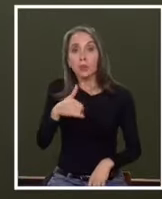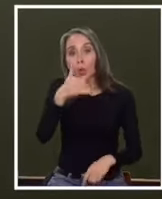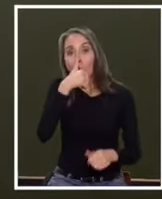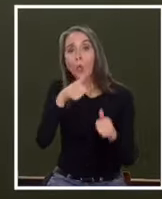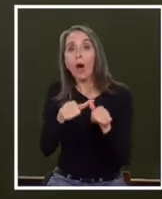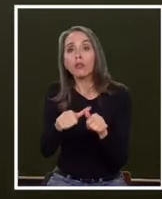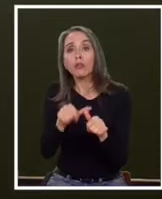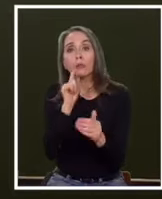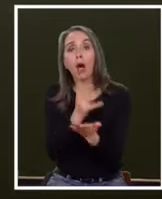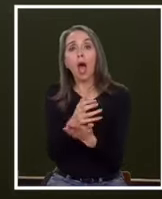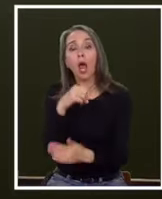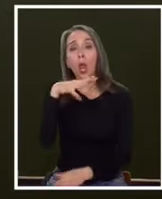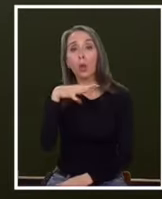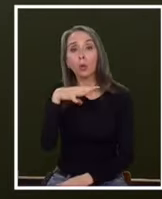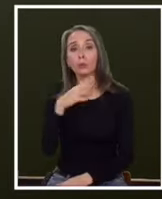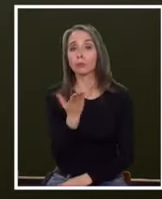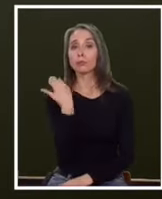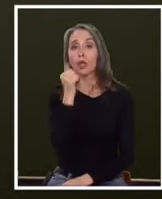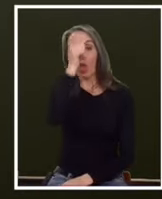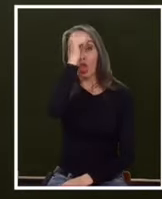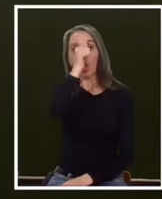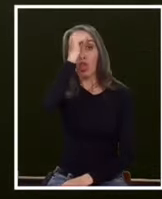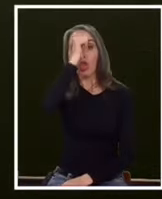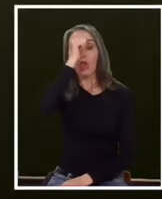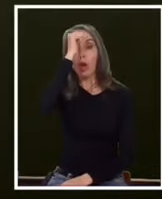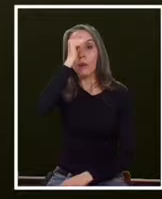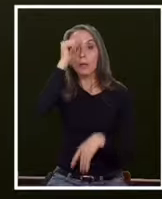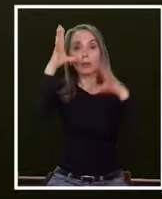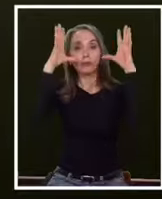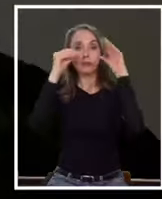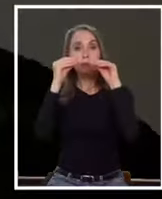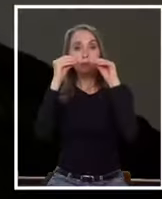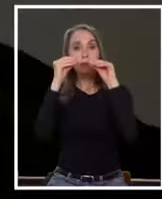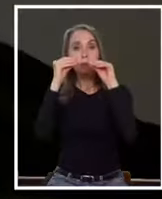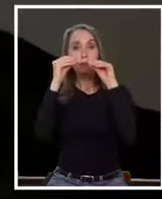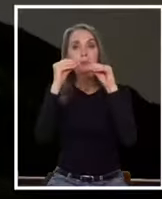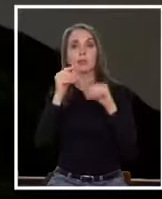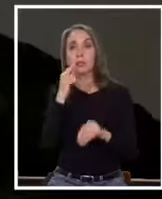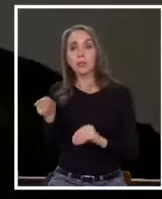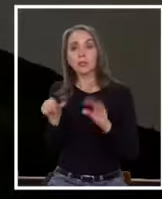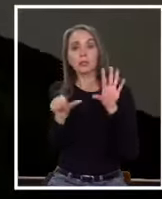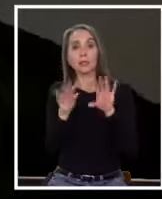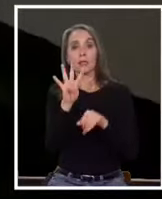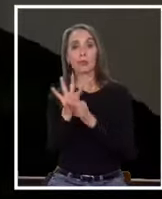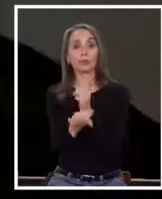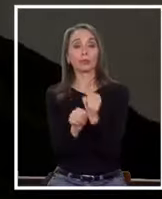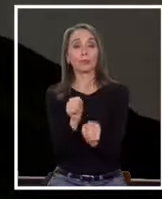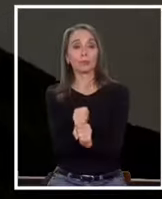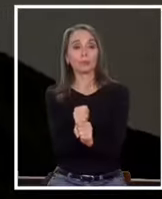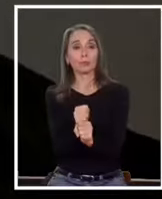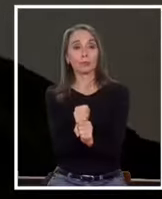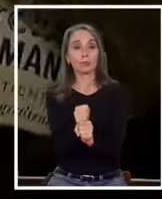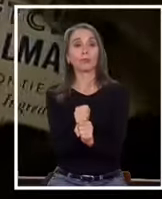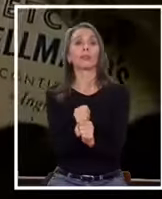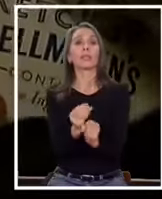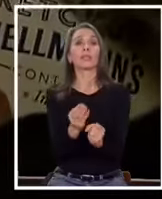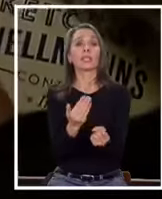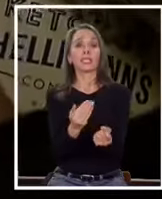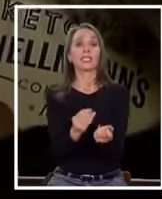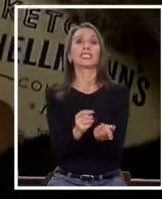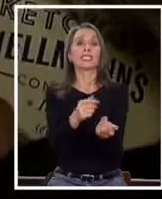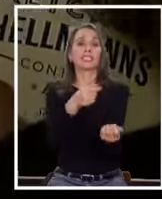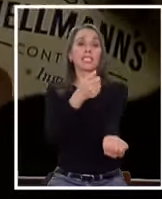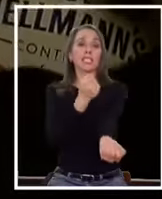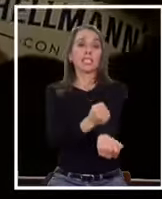tiempo la tendrán. El pasado domingo también estaban a oscuras. Sergio tiene 64 años, es insulino dependiente y